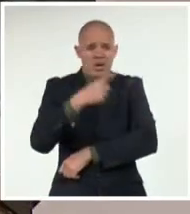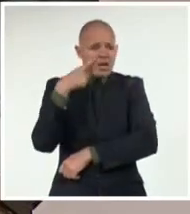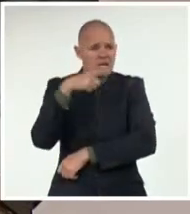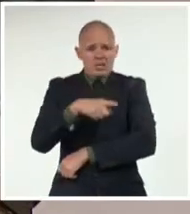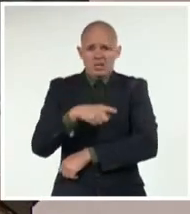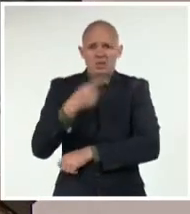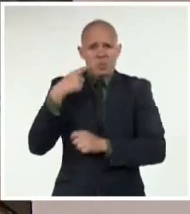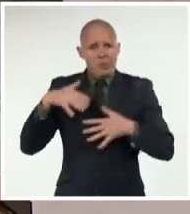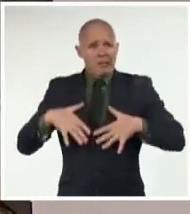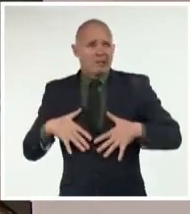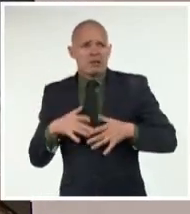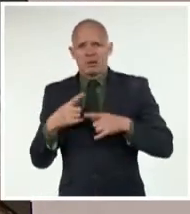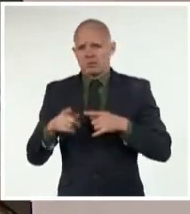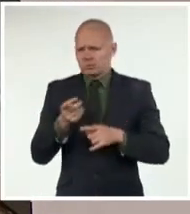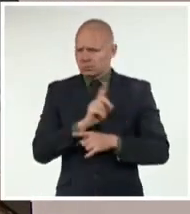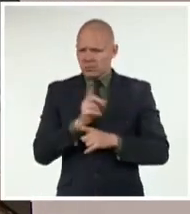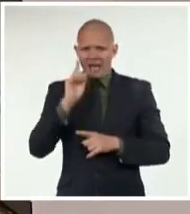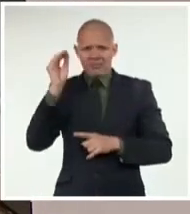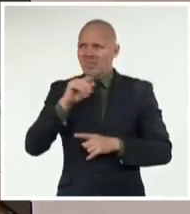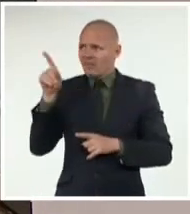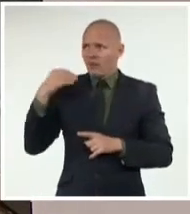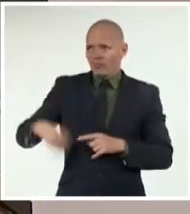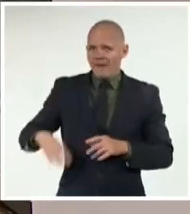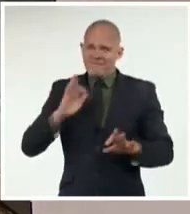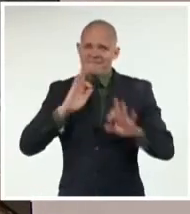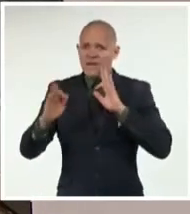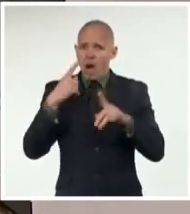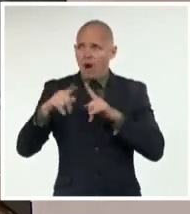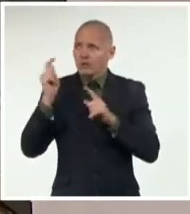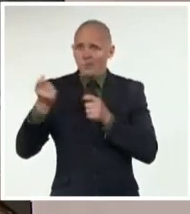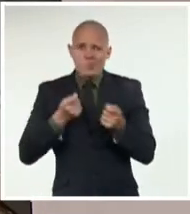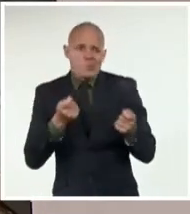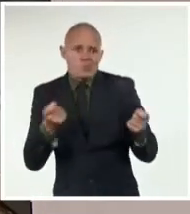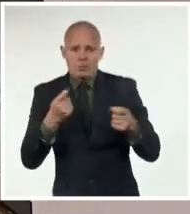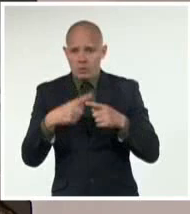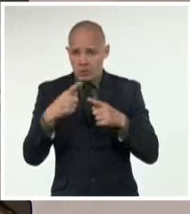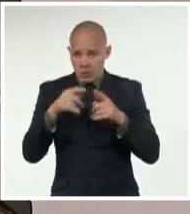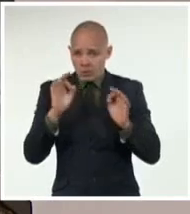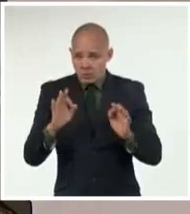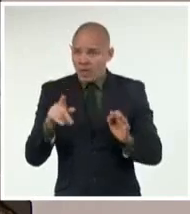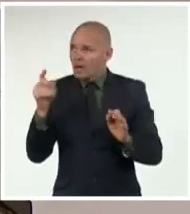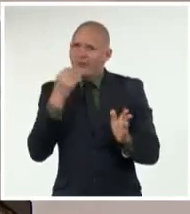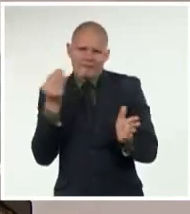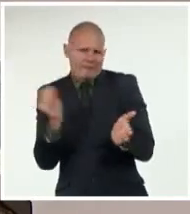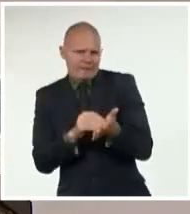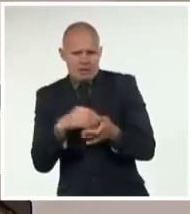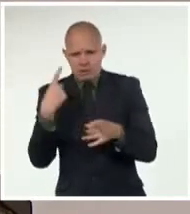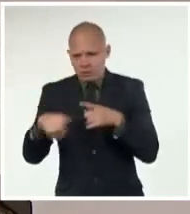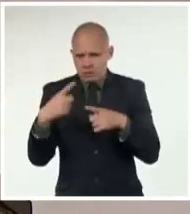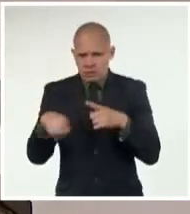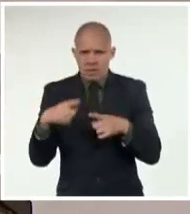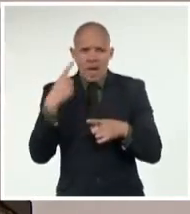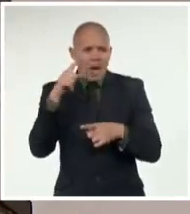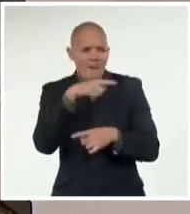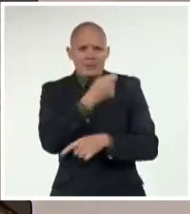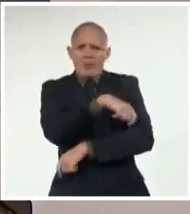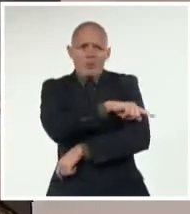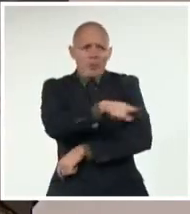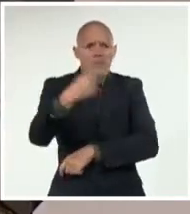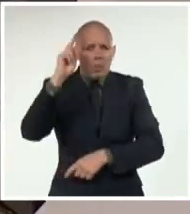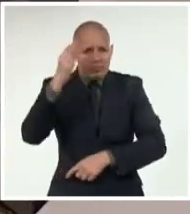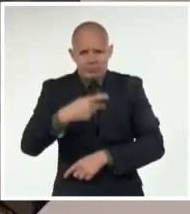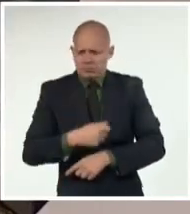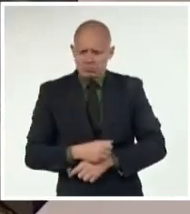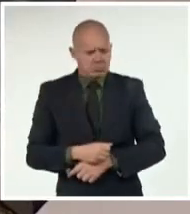ante las campañas mediáticas y subversivas dirigidas a distorsionar la realidad y dividir a la nación, ni a los efectos